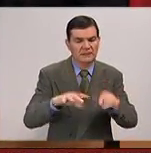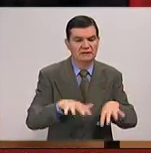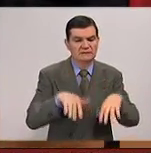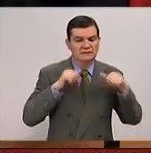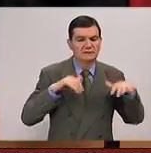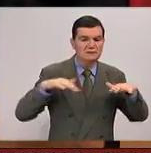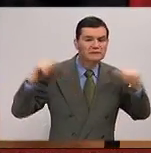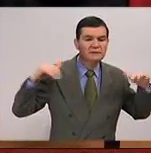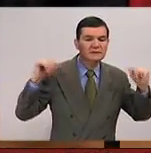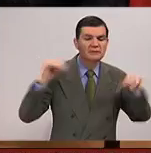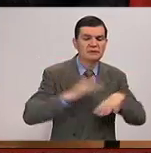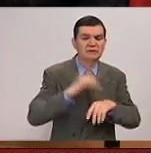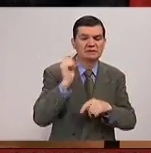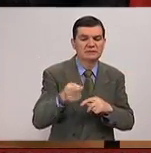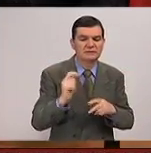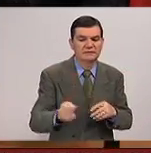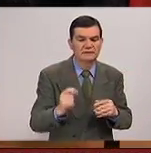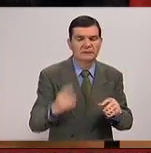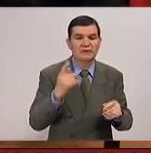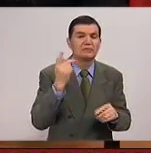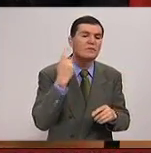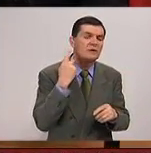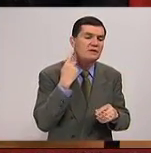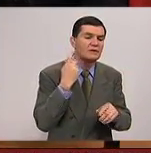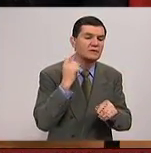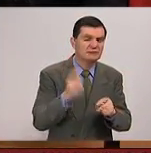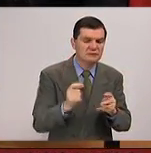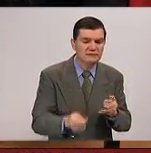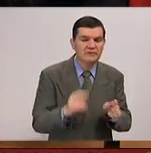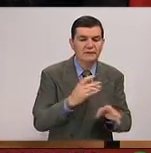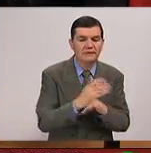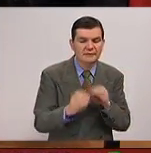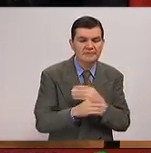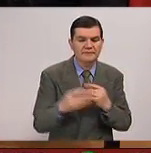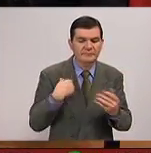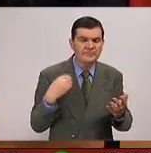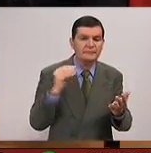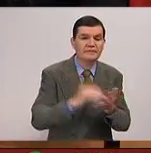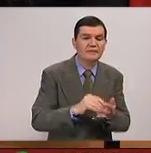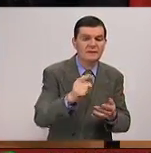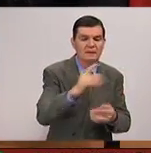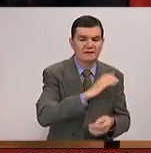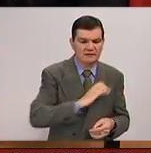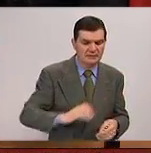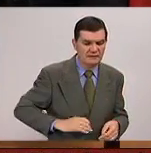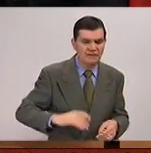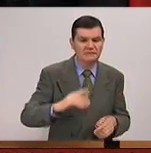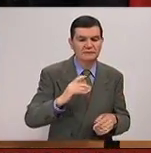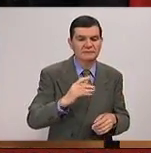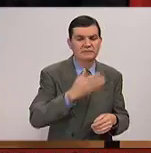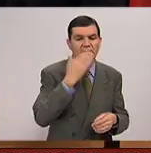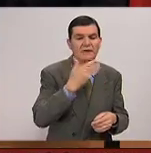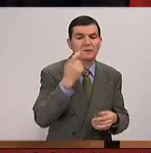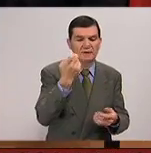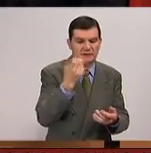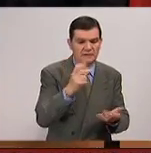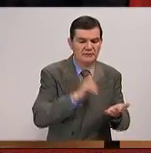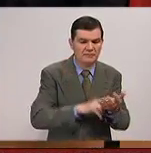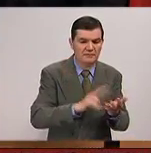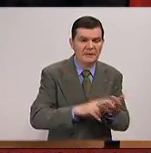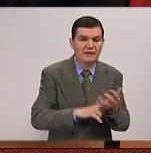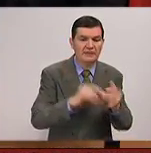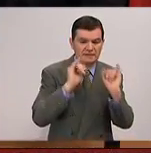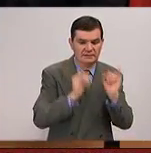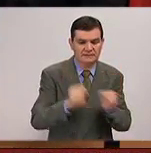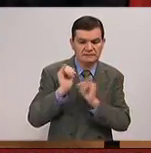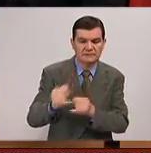alejadas de lo que es el significado de los partidos políticos, ya no les están llegando, ¿no? O los candidatos tradicionales. Por eso el valor de los